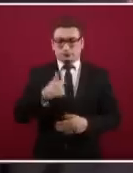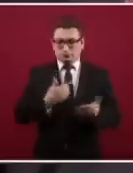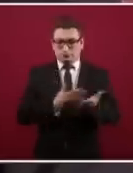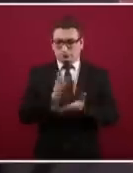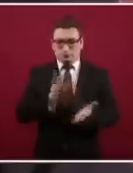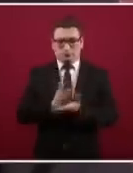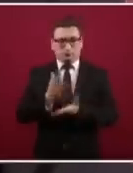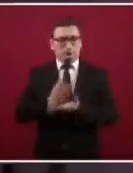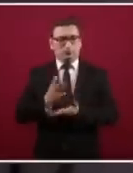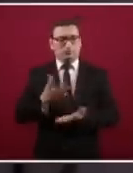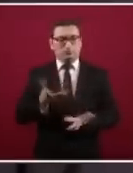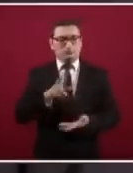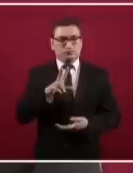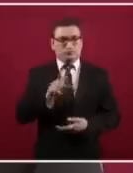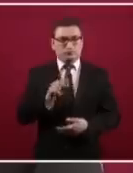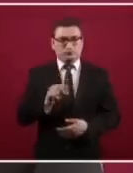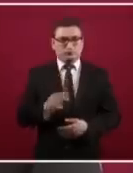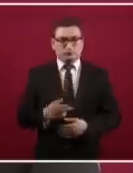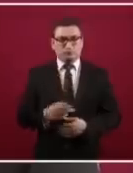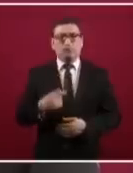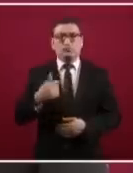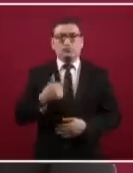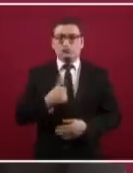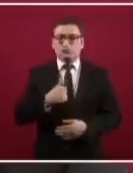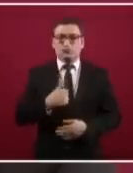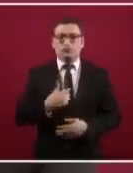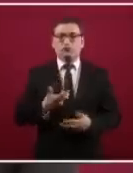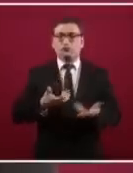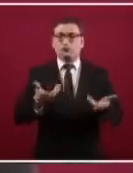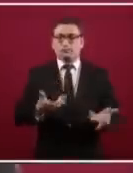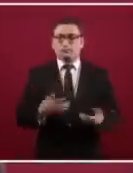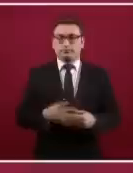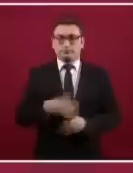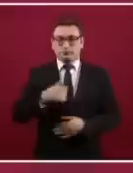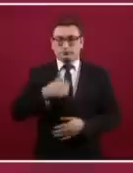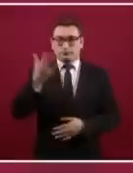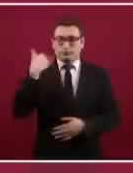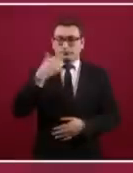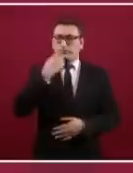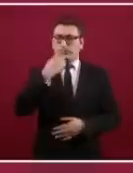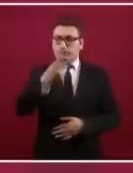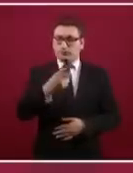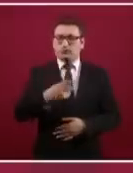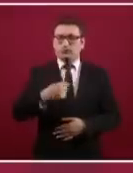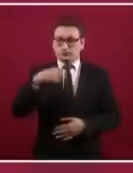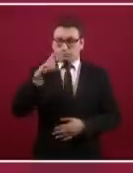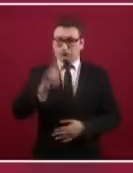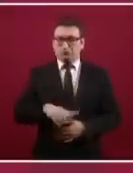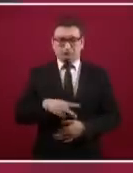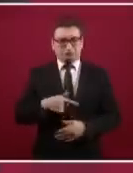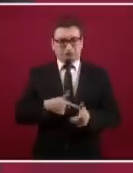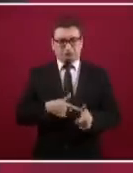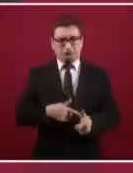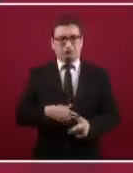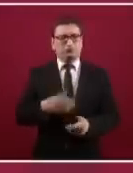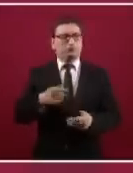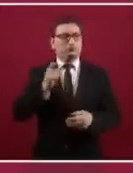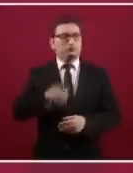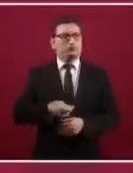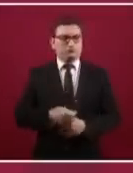entrometiendo en este asunto. Yo lo que dije y sostengo es que hay